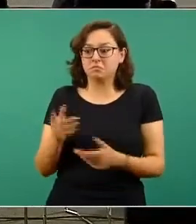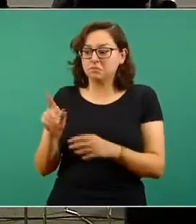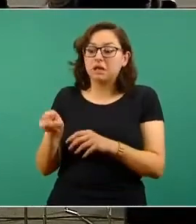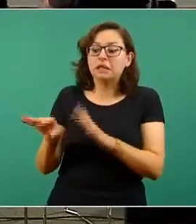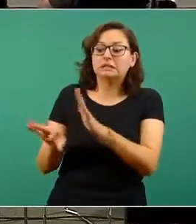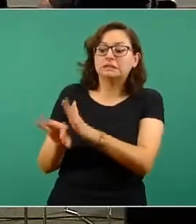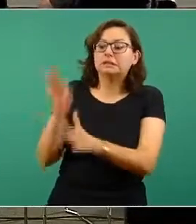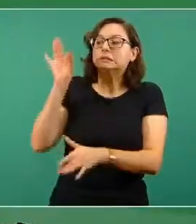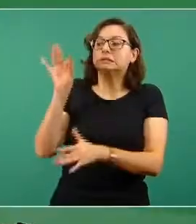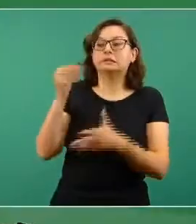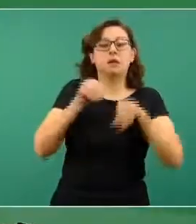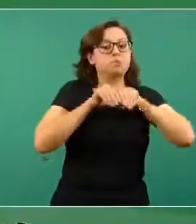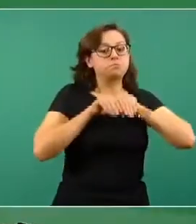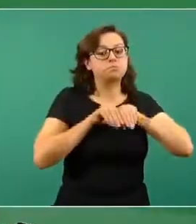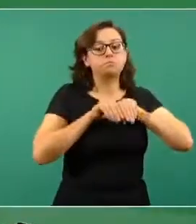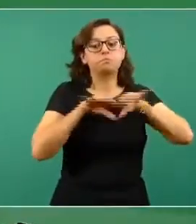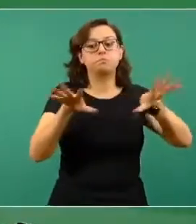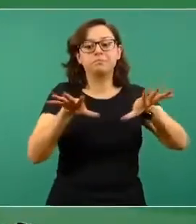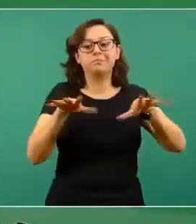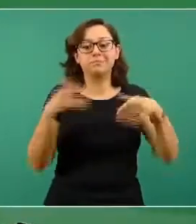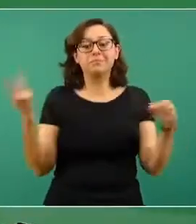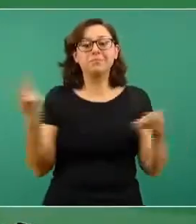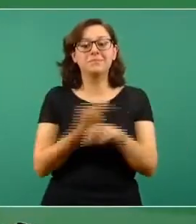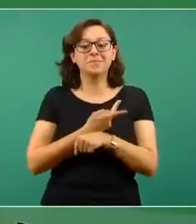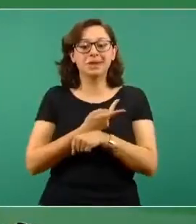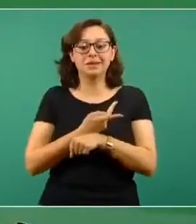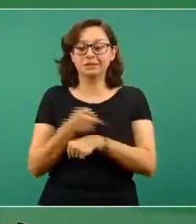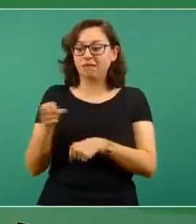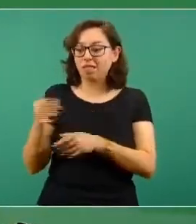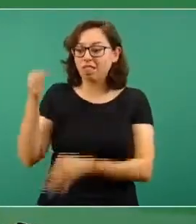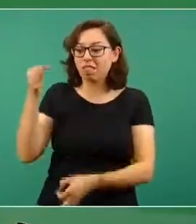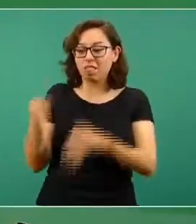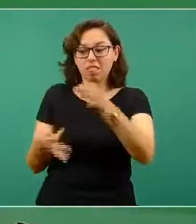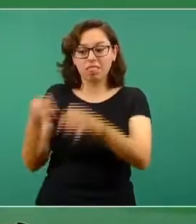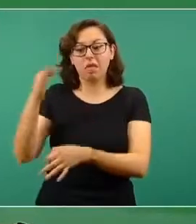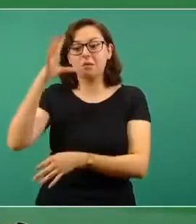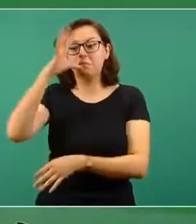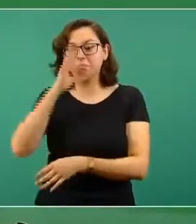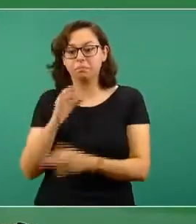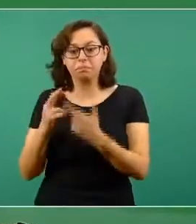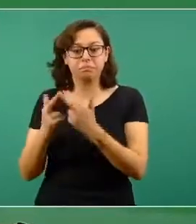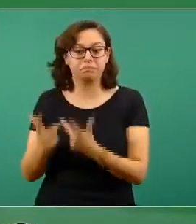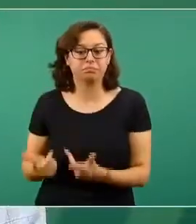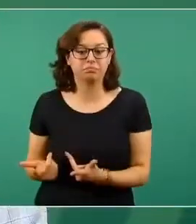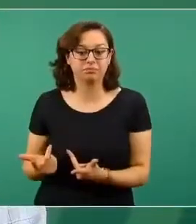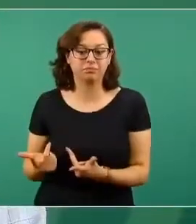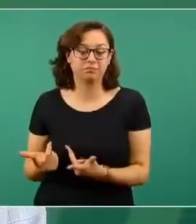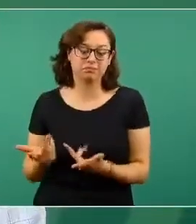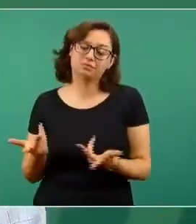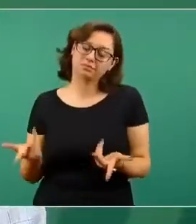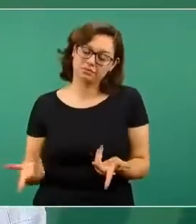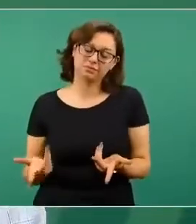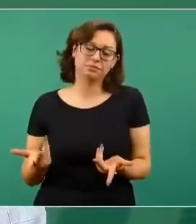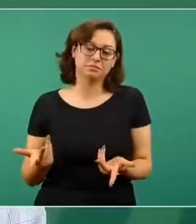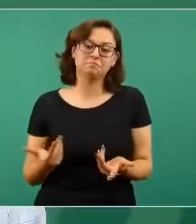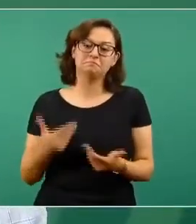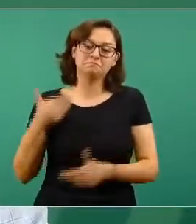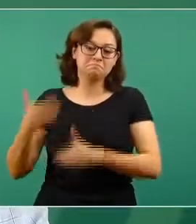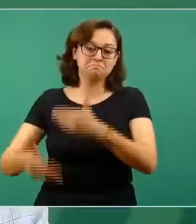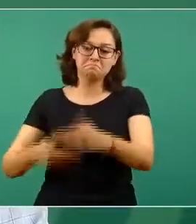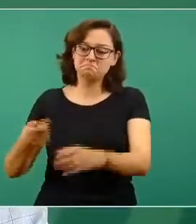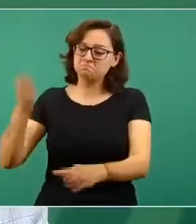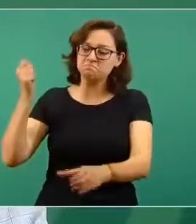que pudiera poner en riesgo o vulnere el procedimiento del debido proceso, pues puede afectar obviamente en su